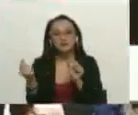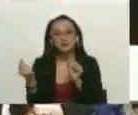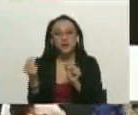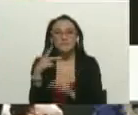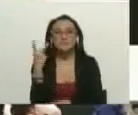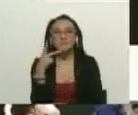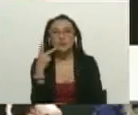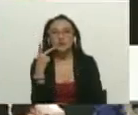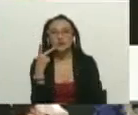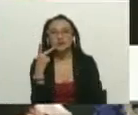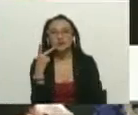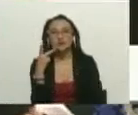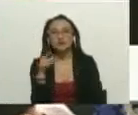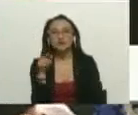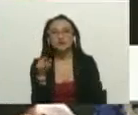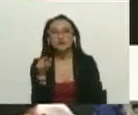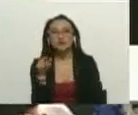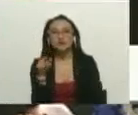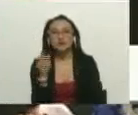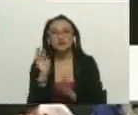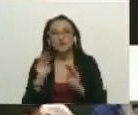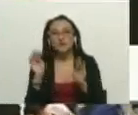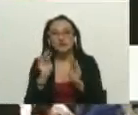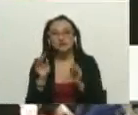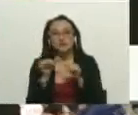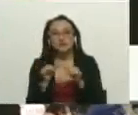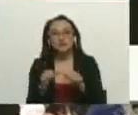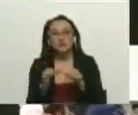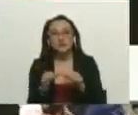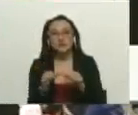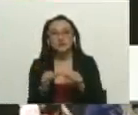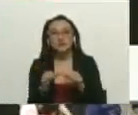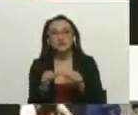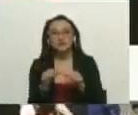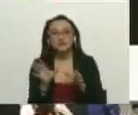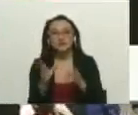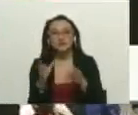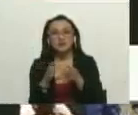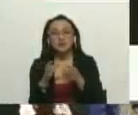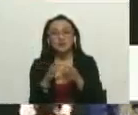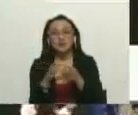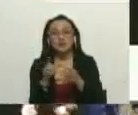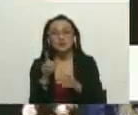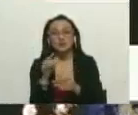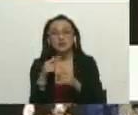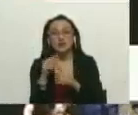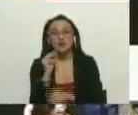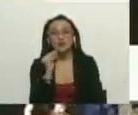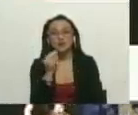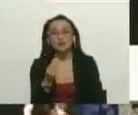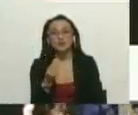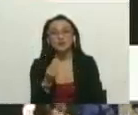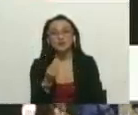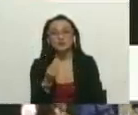político como ejercicio de formación permanente de nuestros cuadros y de la juventud.